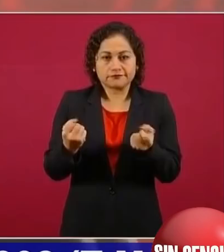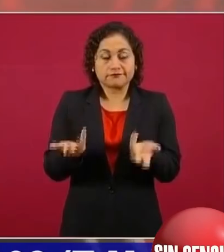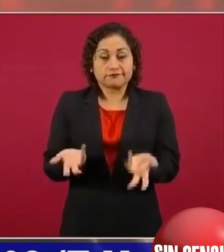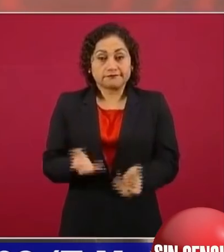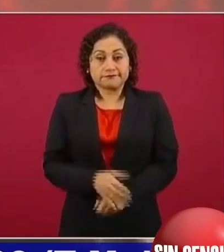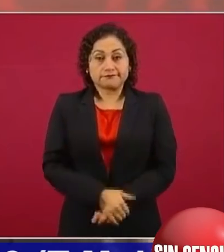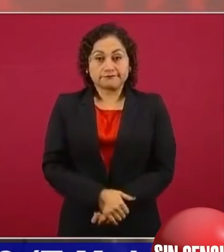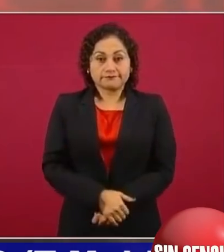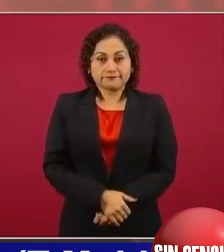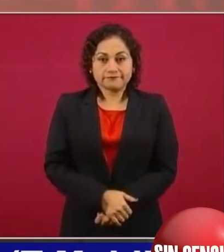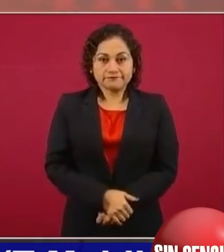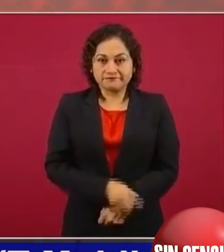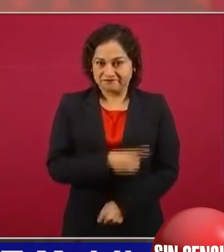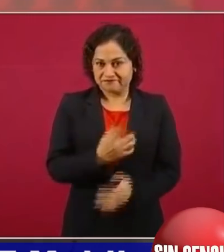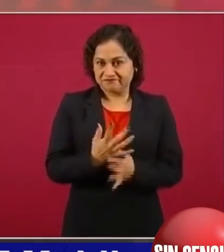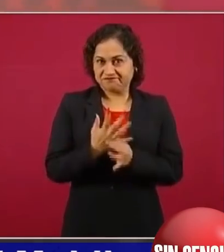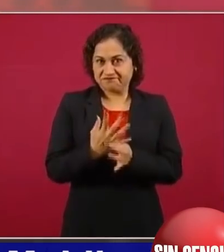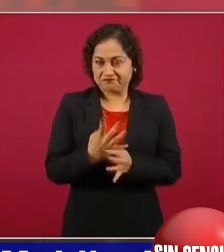La 4T